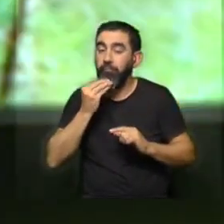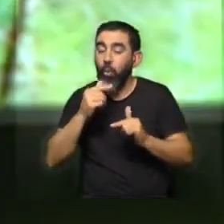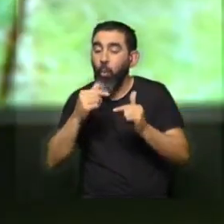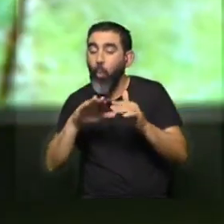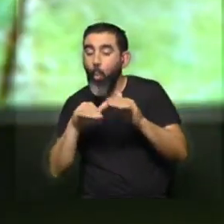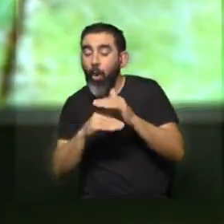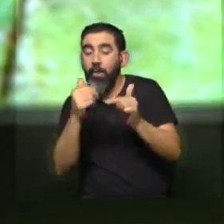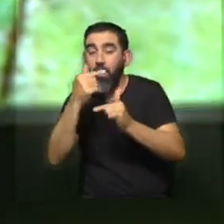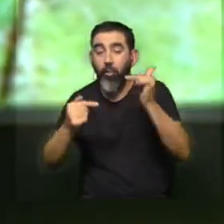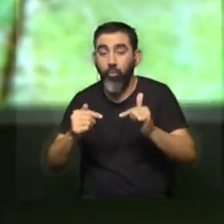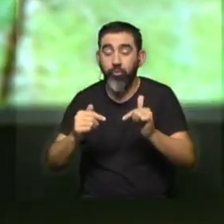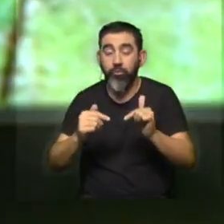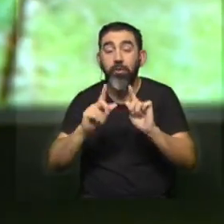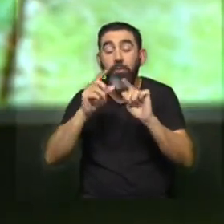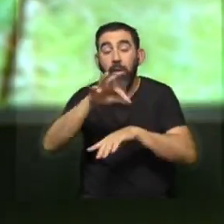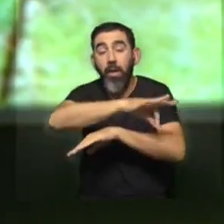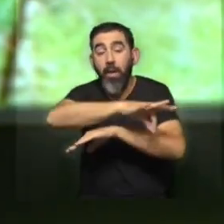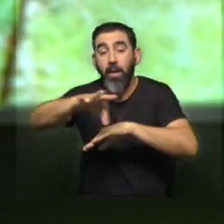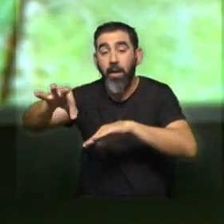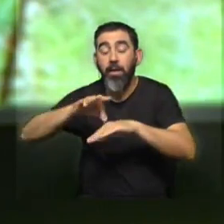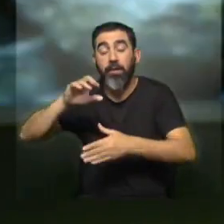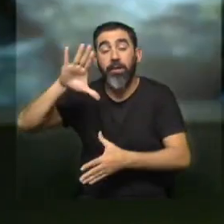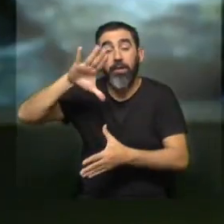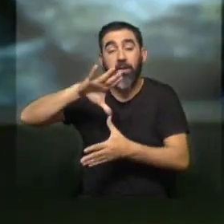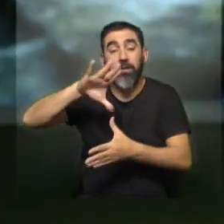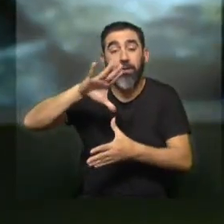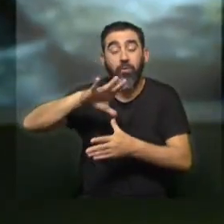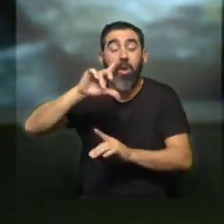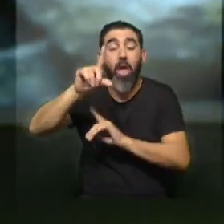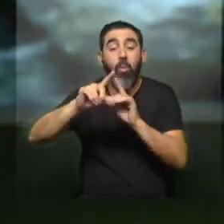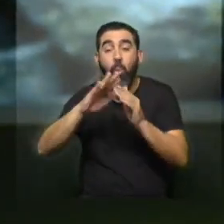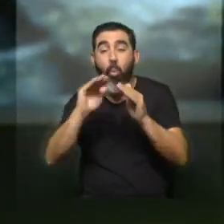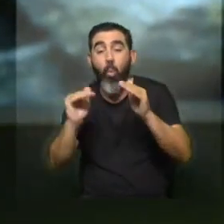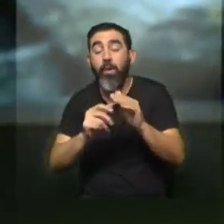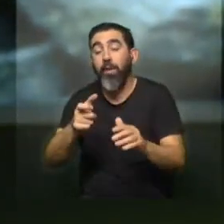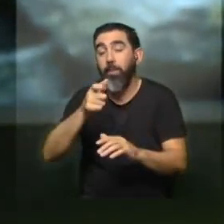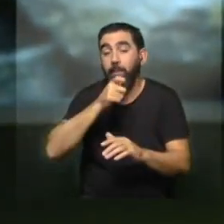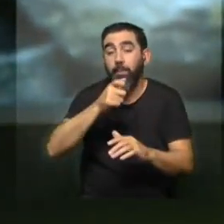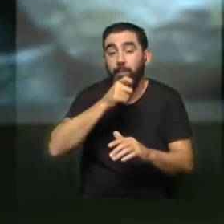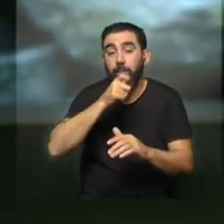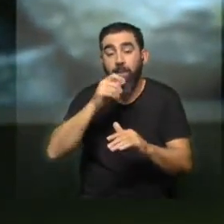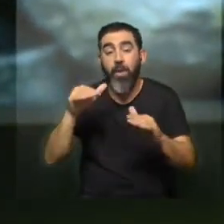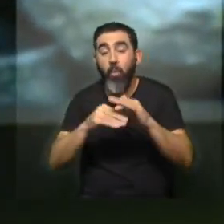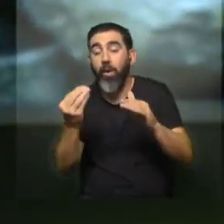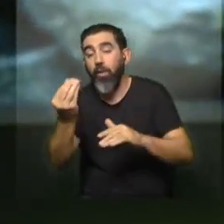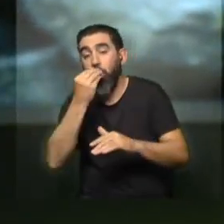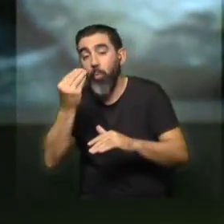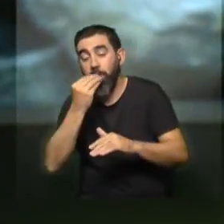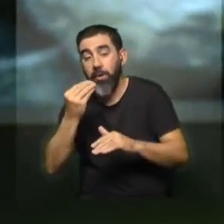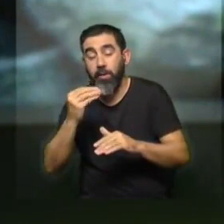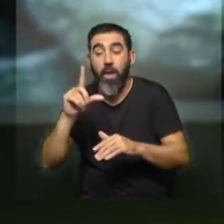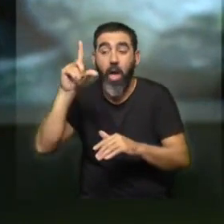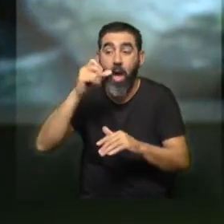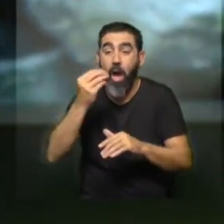Hay referencias también en la arquitectura de toda América a lugares donde se guardaban rocas, donde se guardaba comida, donde se guardaba